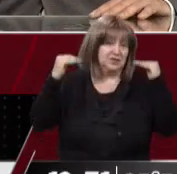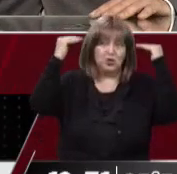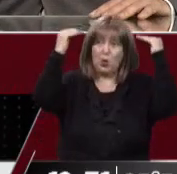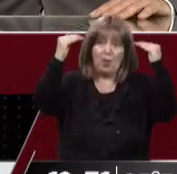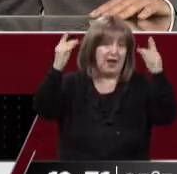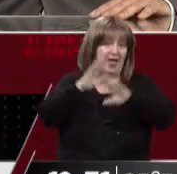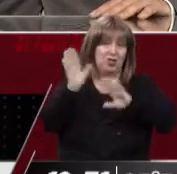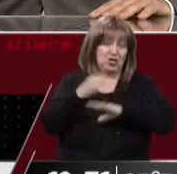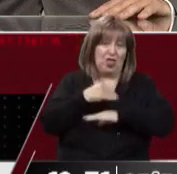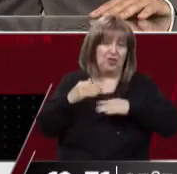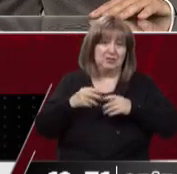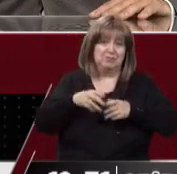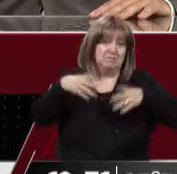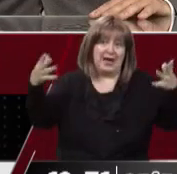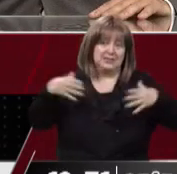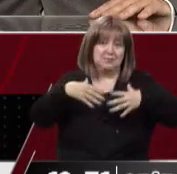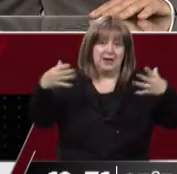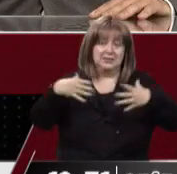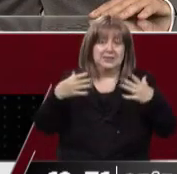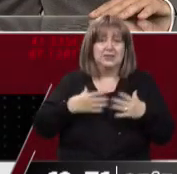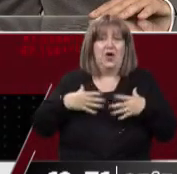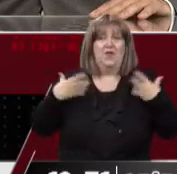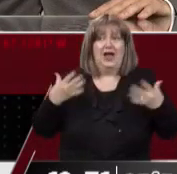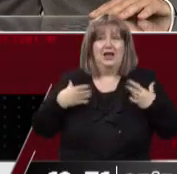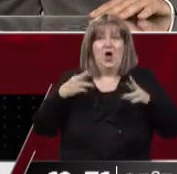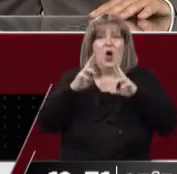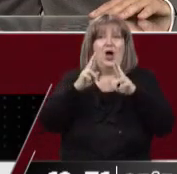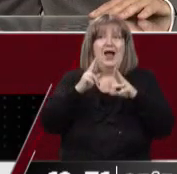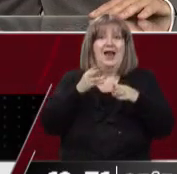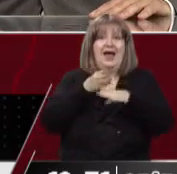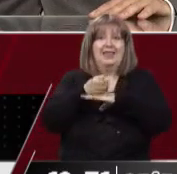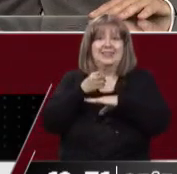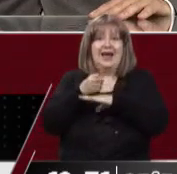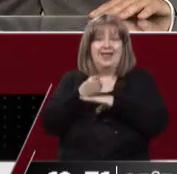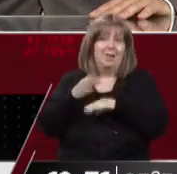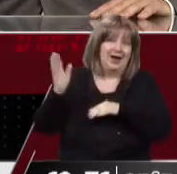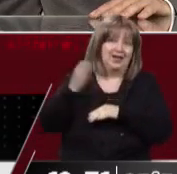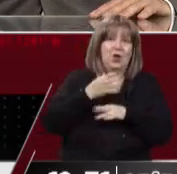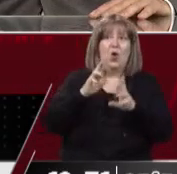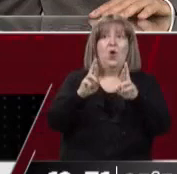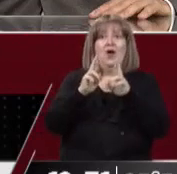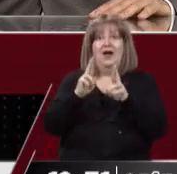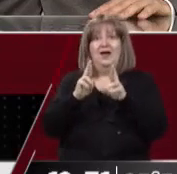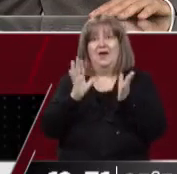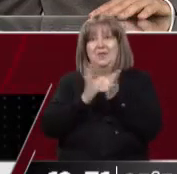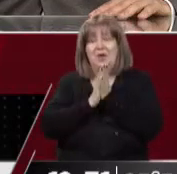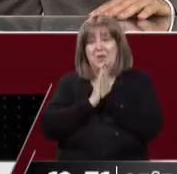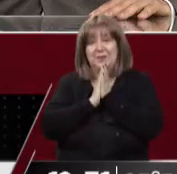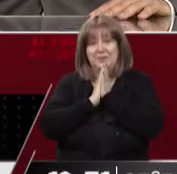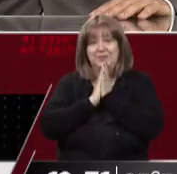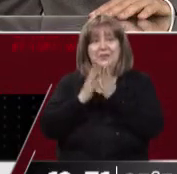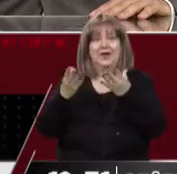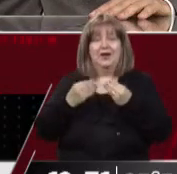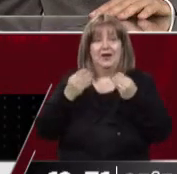las expectativas. Y nada, estamos recontra bien felices. Ojalá que consigamos las entradas para todos los partidos. Vamos entonces. Que esos angelitos que nos quieren